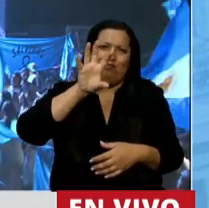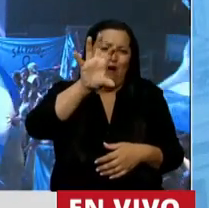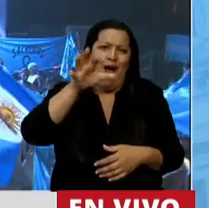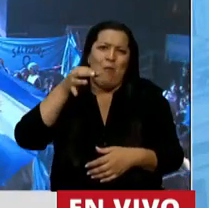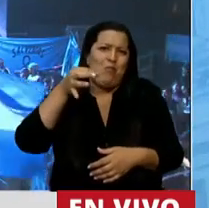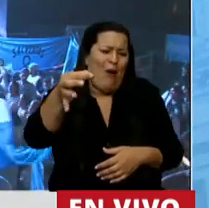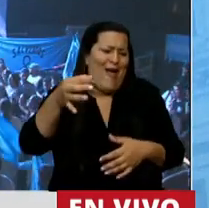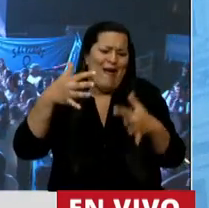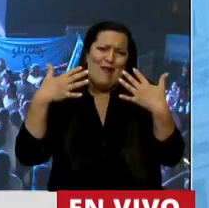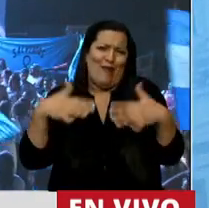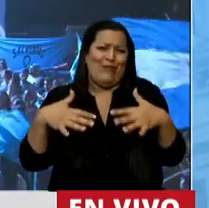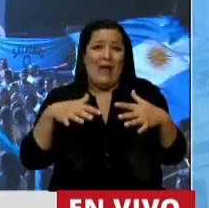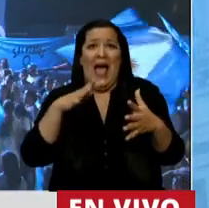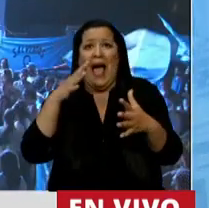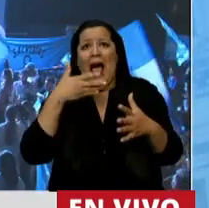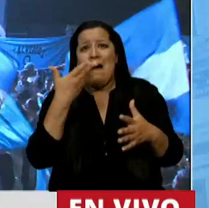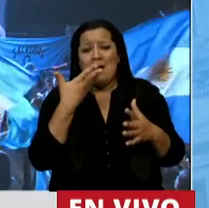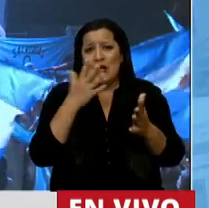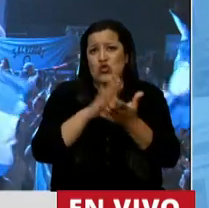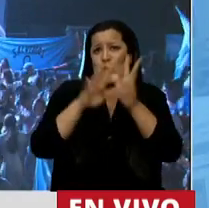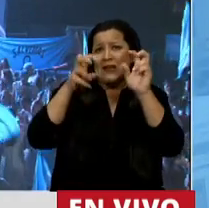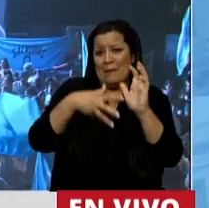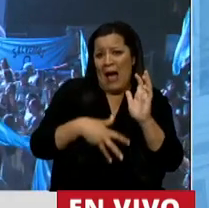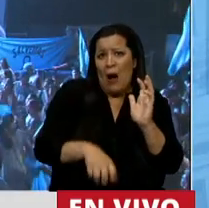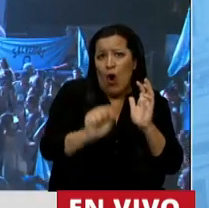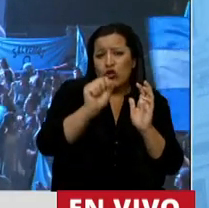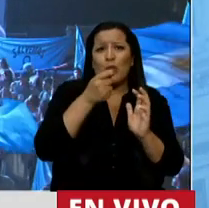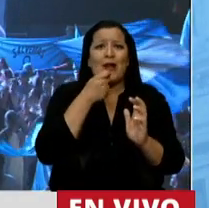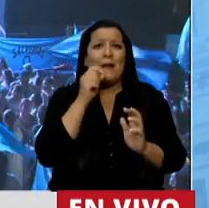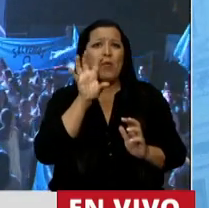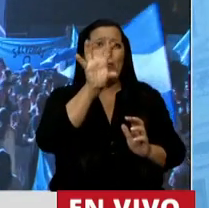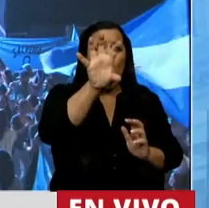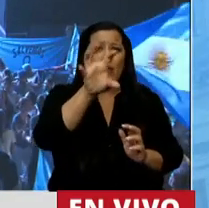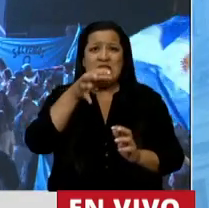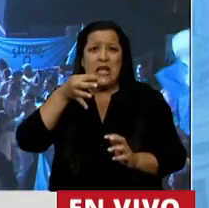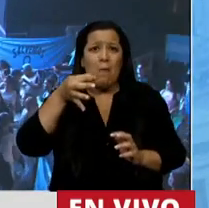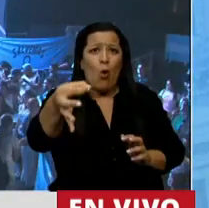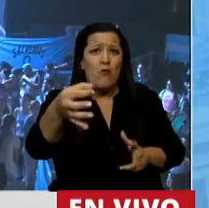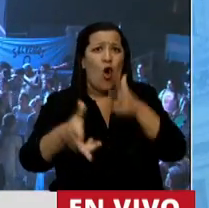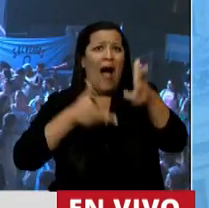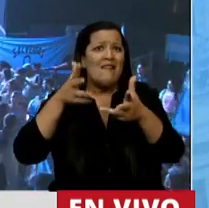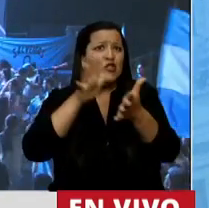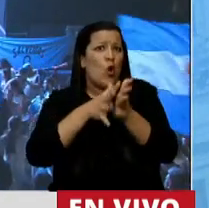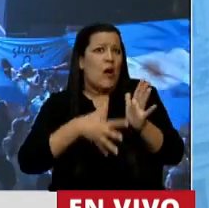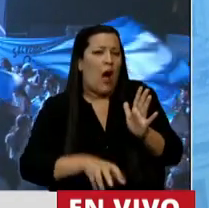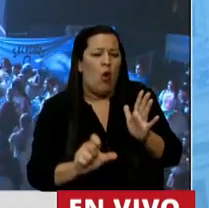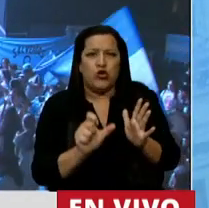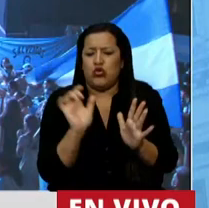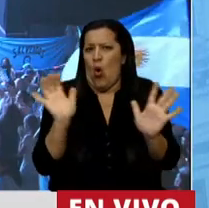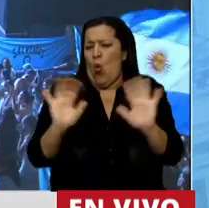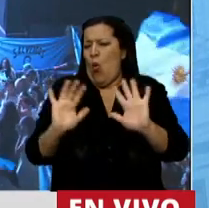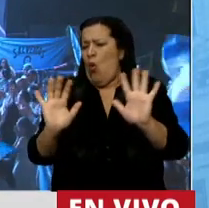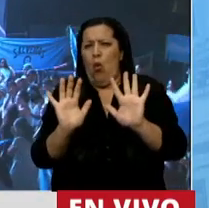aborto, que es una mala palabra en esas familias del interior, de esa generación soy, donde la